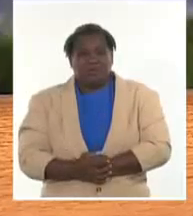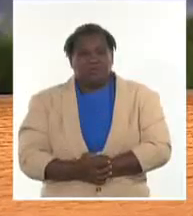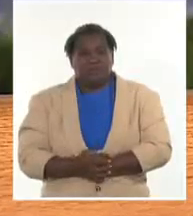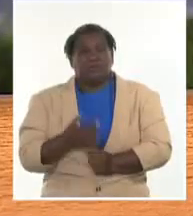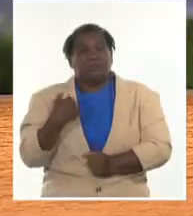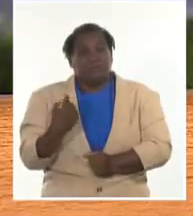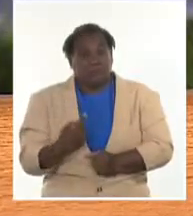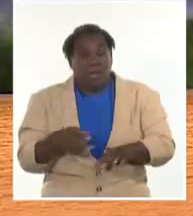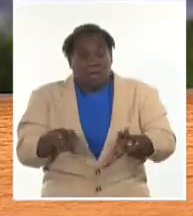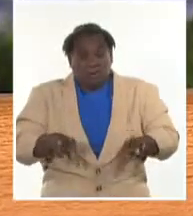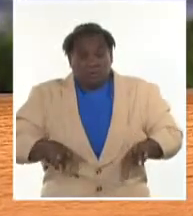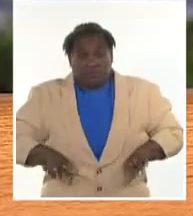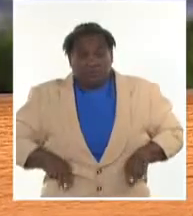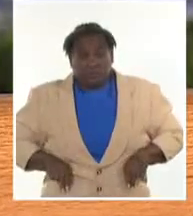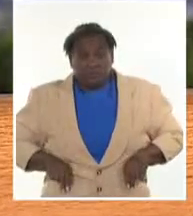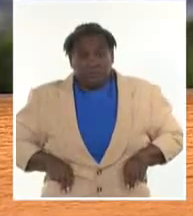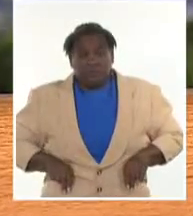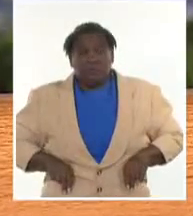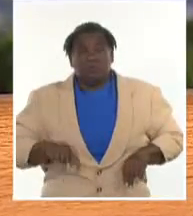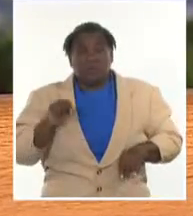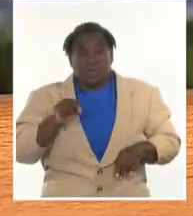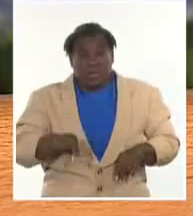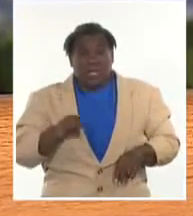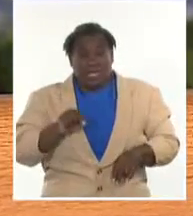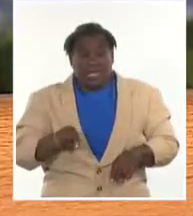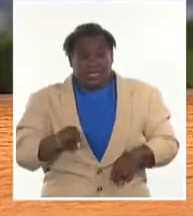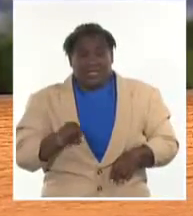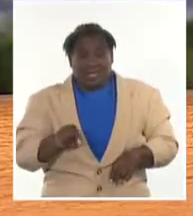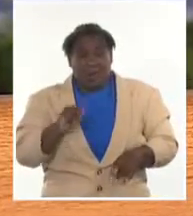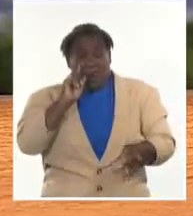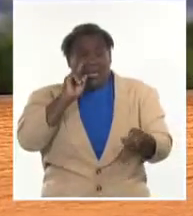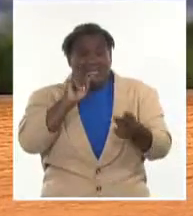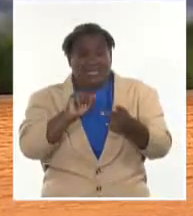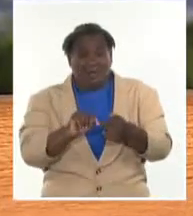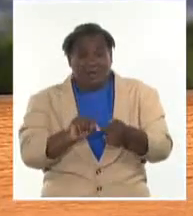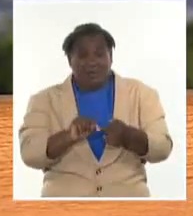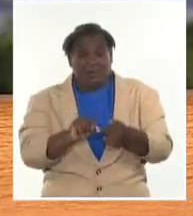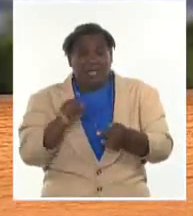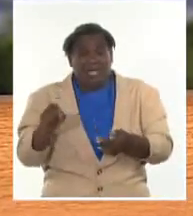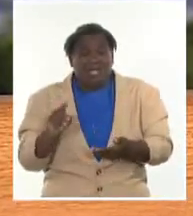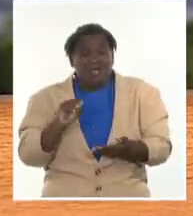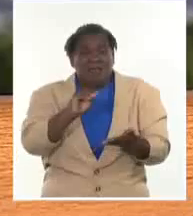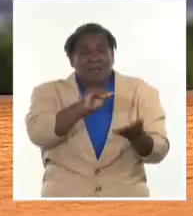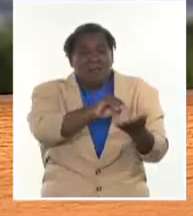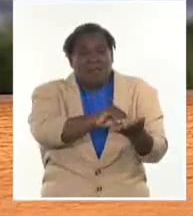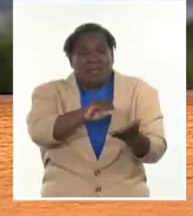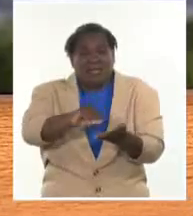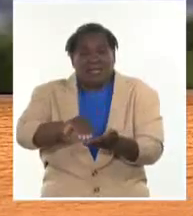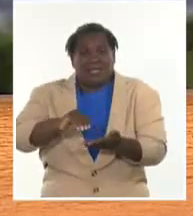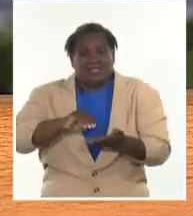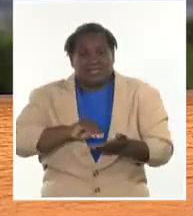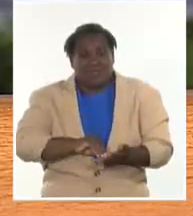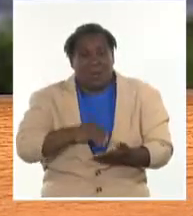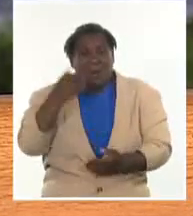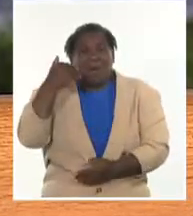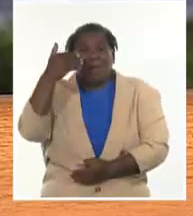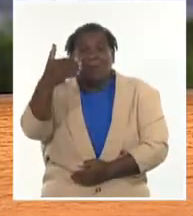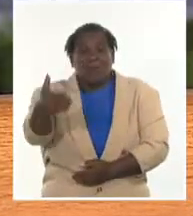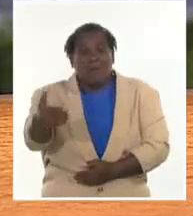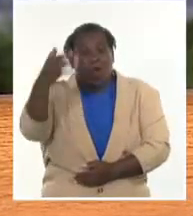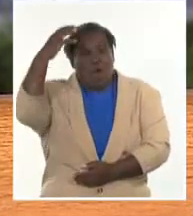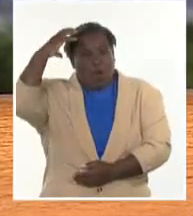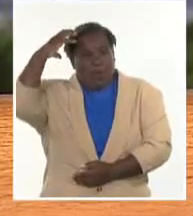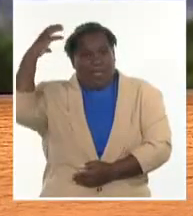Asumimos este inaplazable reto en plena implementación de las proyecciones del